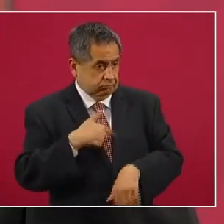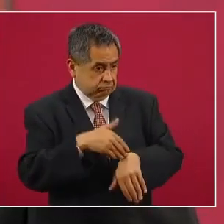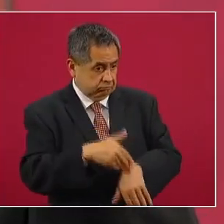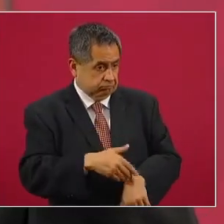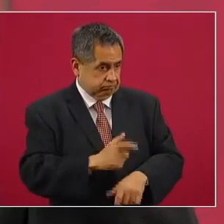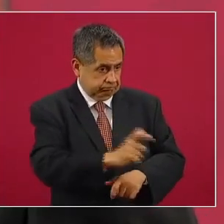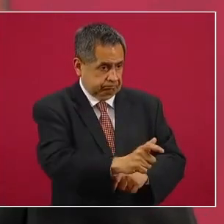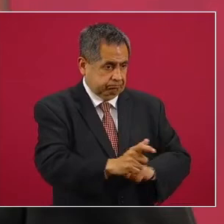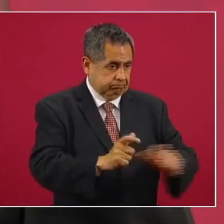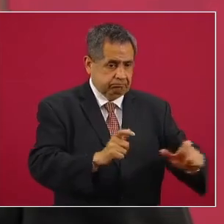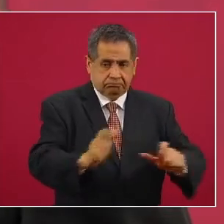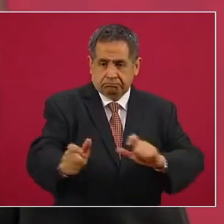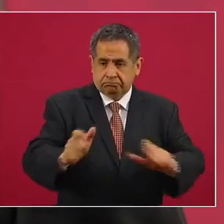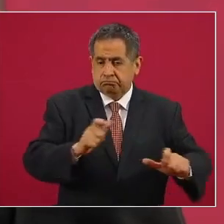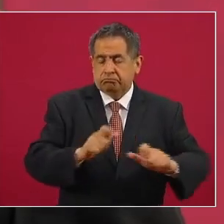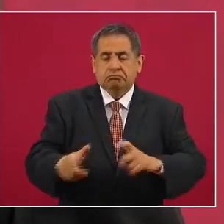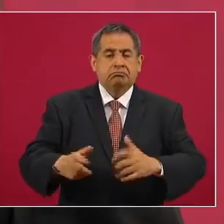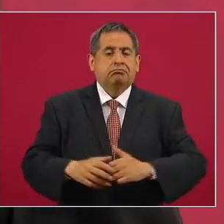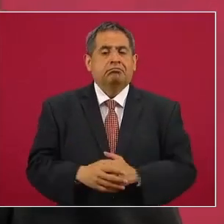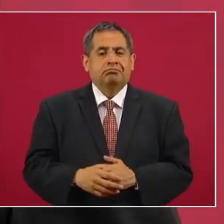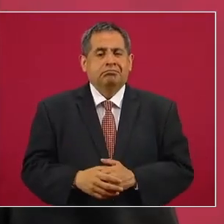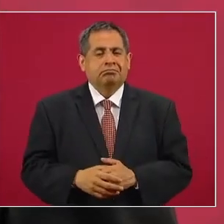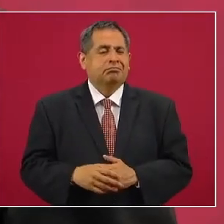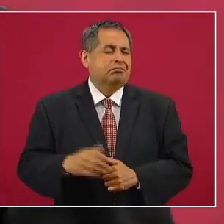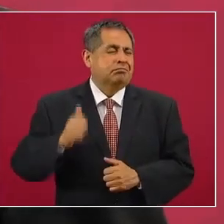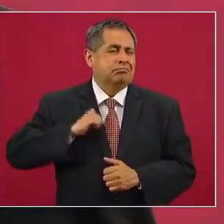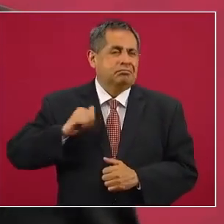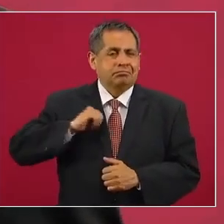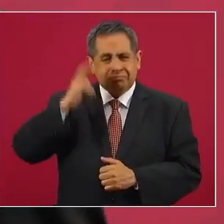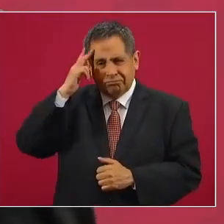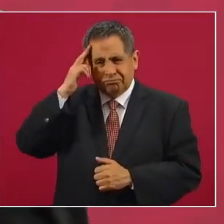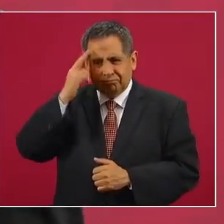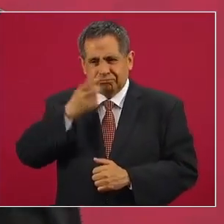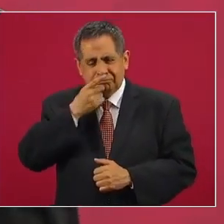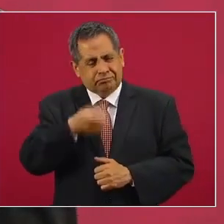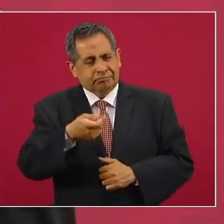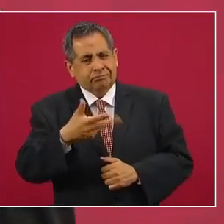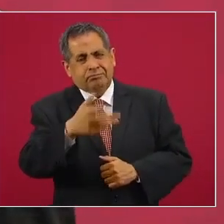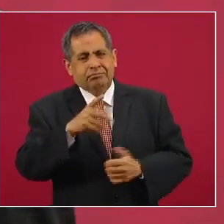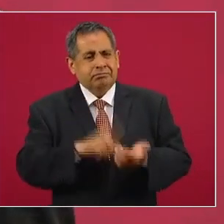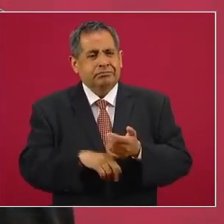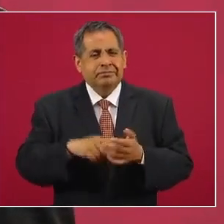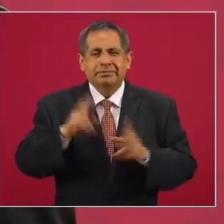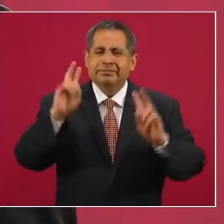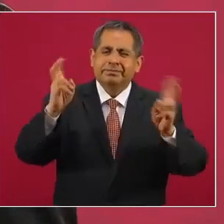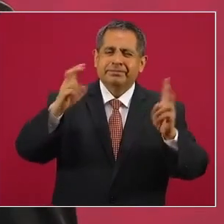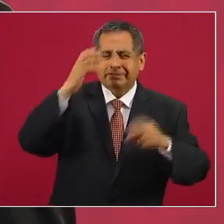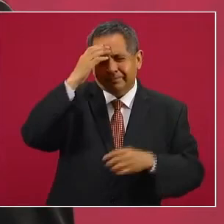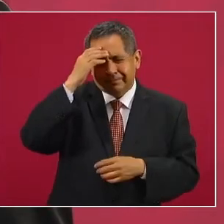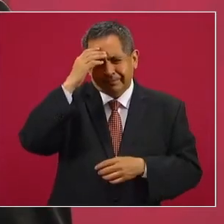Díaz le llamaba de otra manera, decía maiciar.